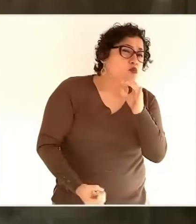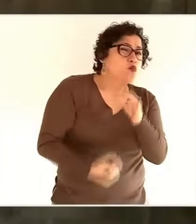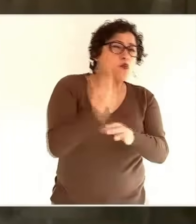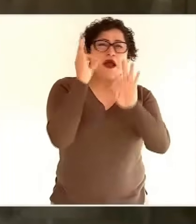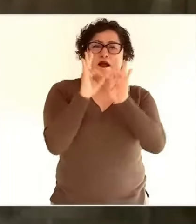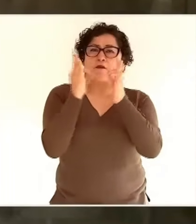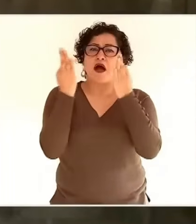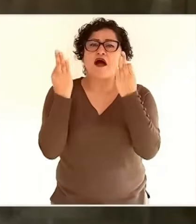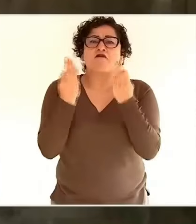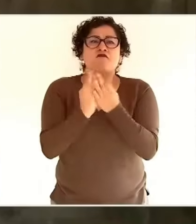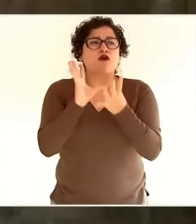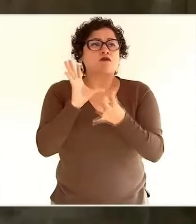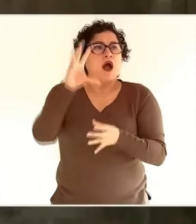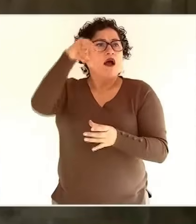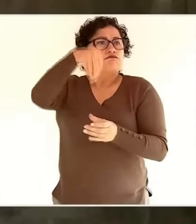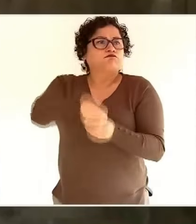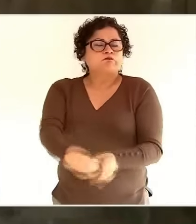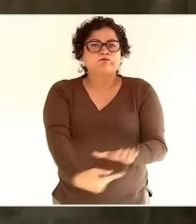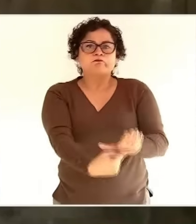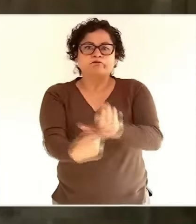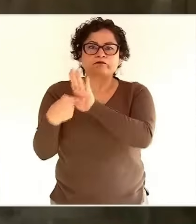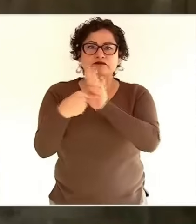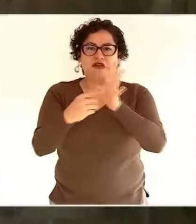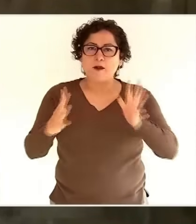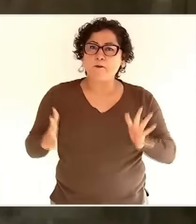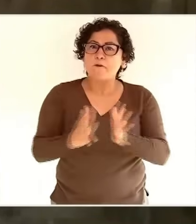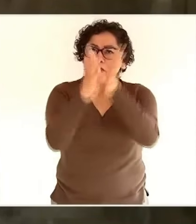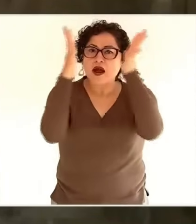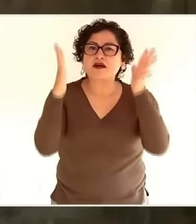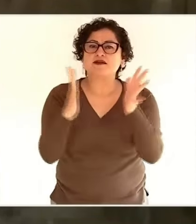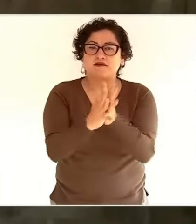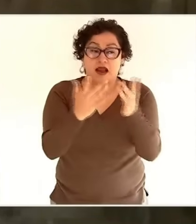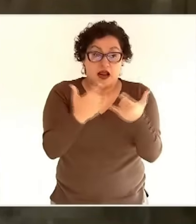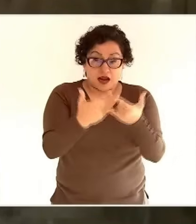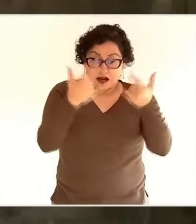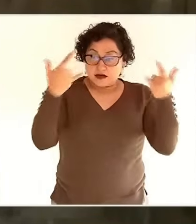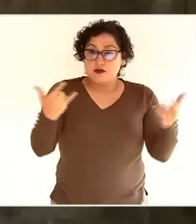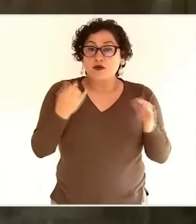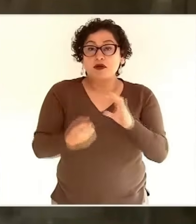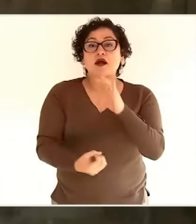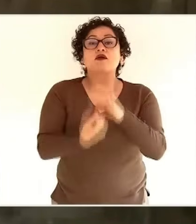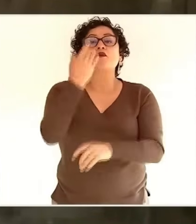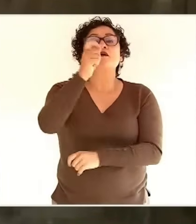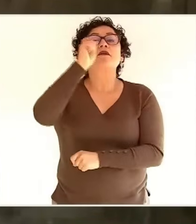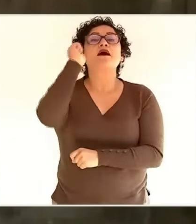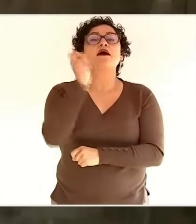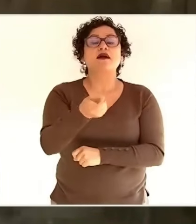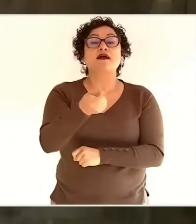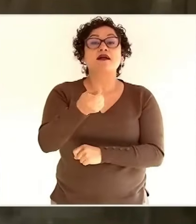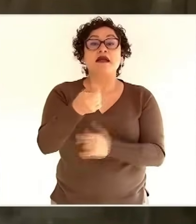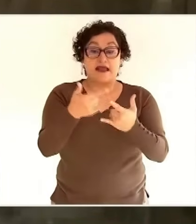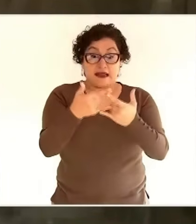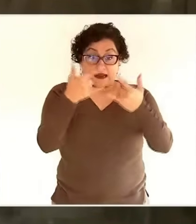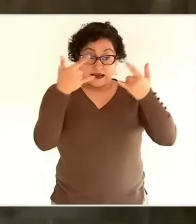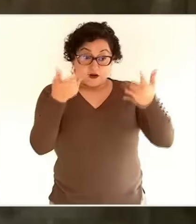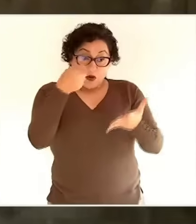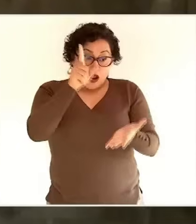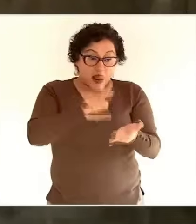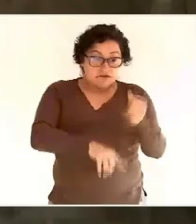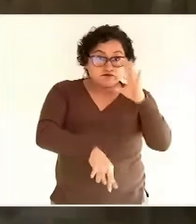vida pública de México, una etapa en la que la historia se resignifica desde la